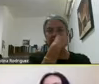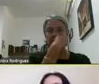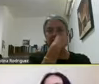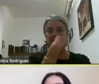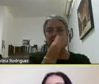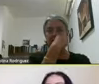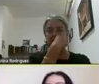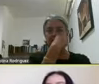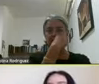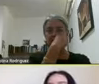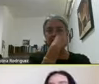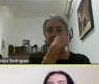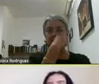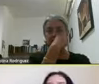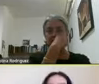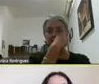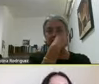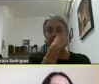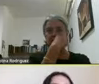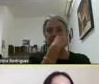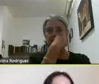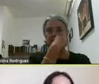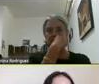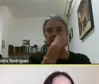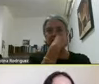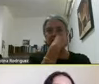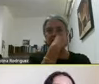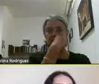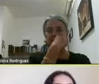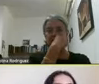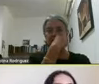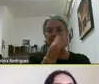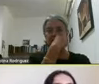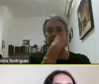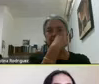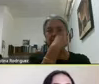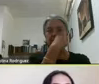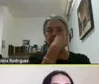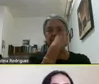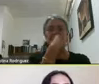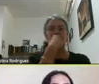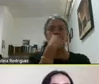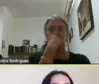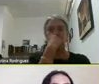los esguinces de tobillo que vamos a ver. Son tres, pero este es el que aborda